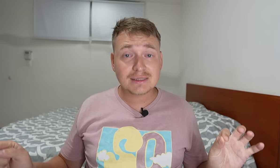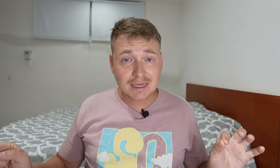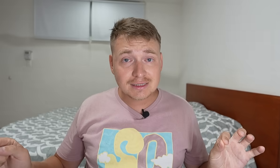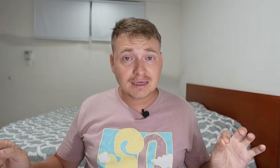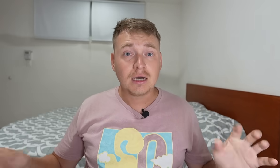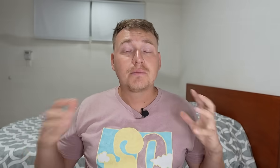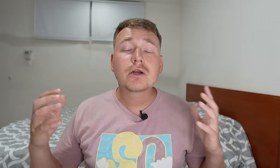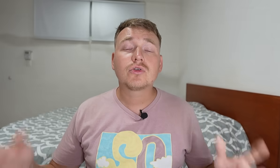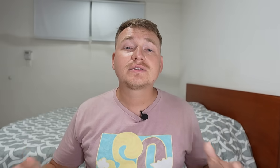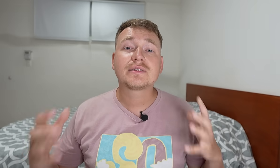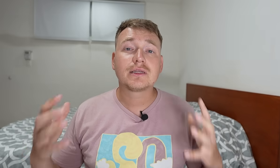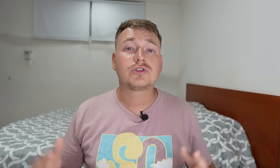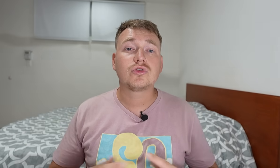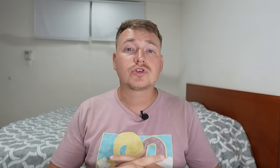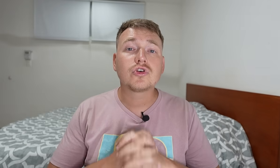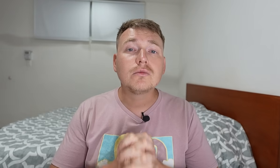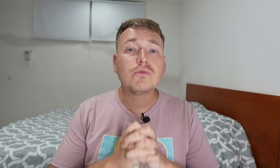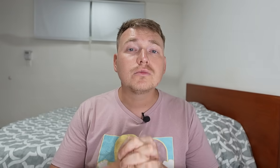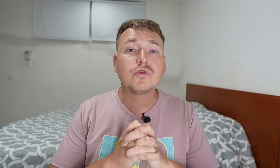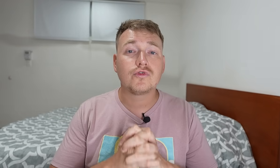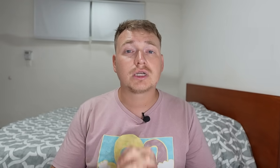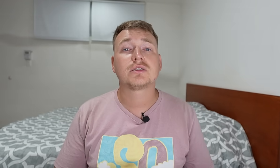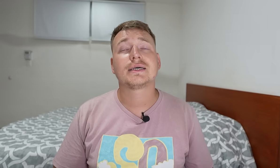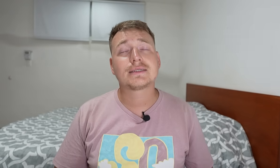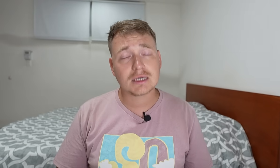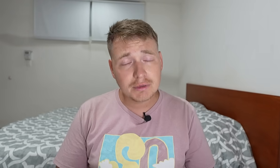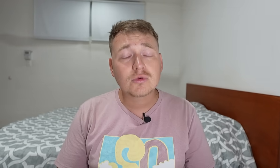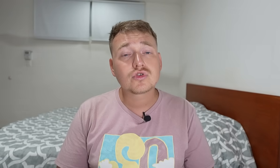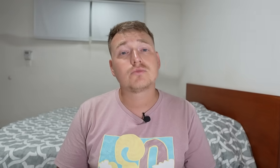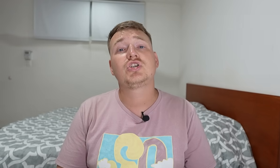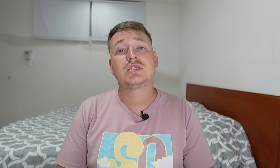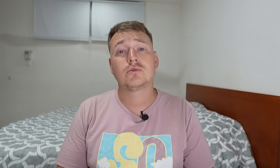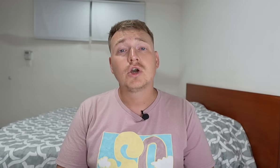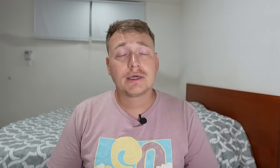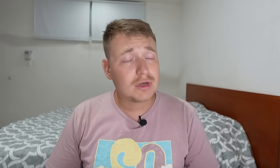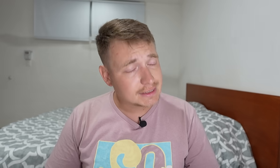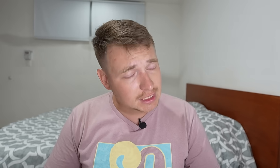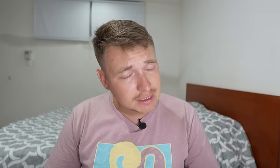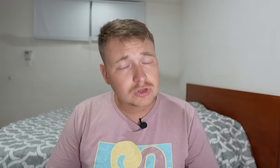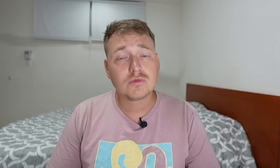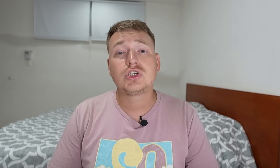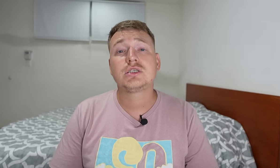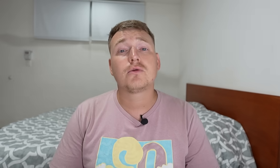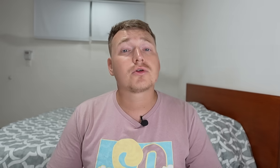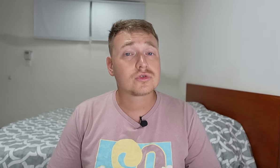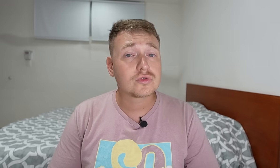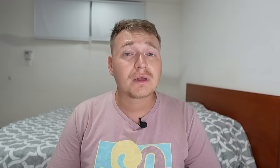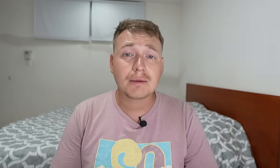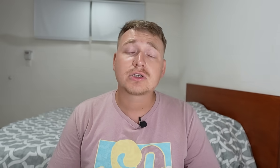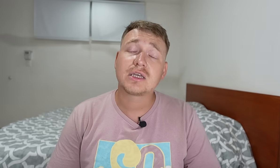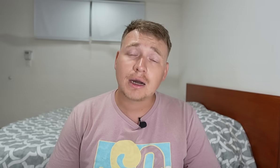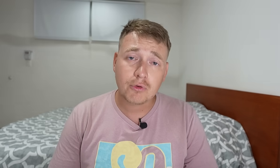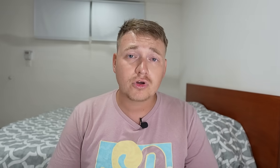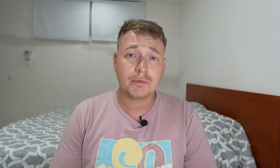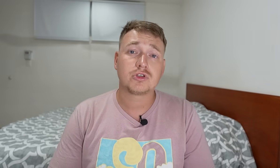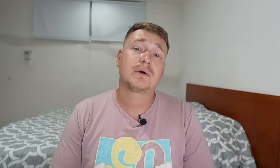larga distancia, pero nuestras relaciones son muy, muy fuertes. Esto a mí me gusta muchísimo. Yo les agradezco muchísimo por sus